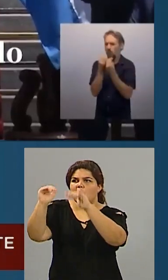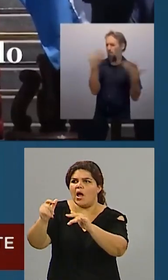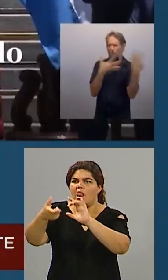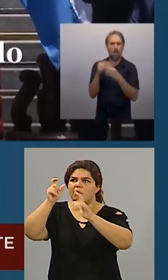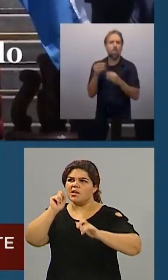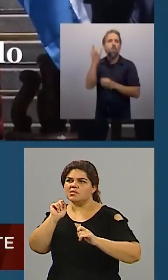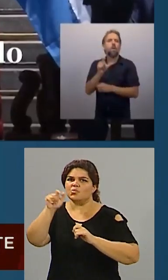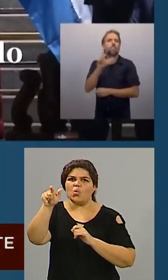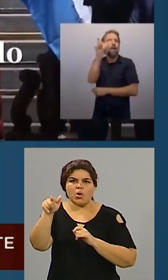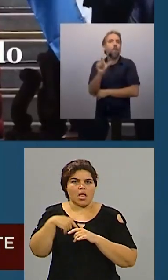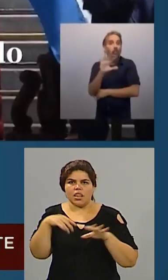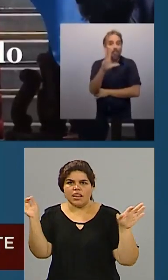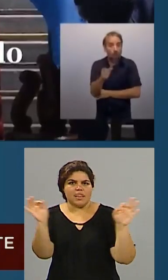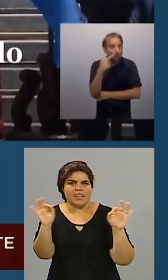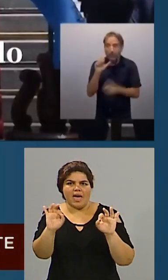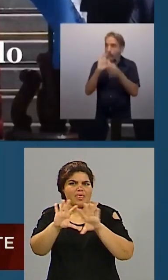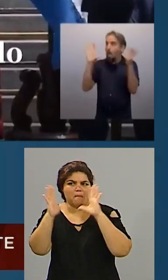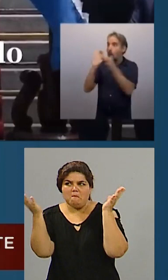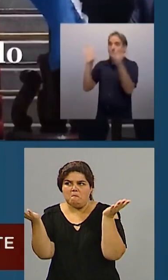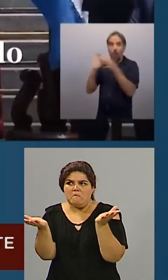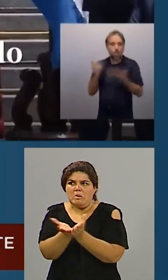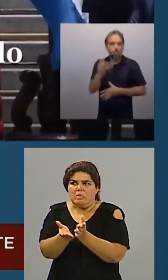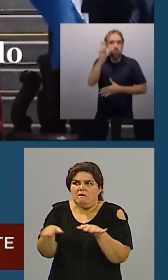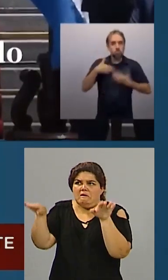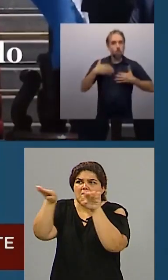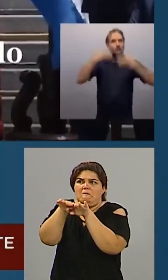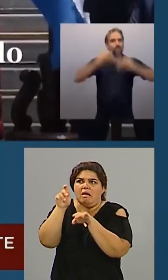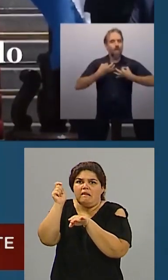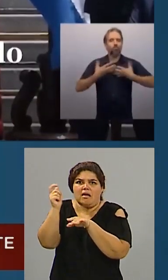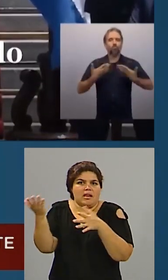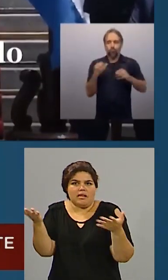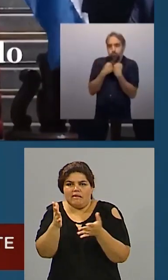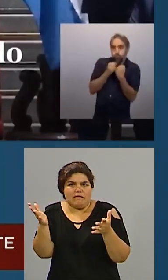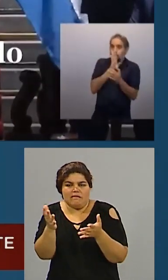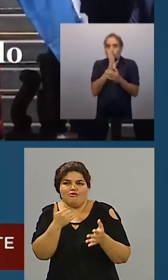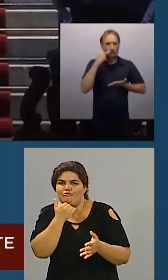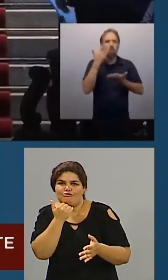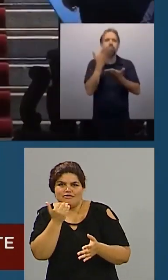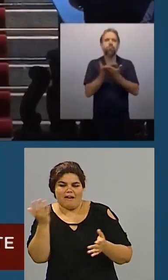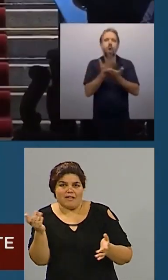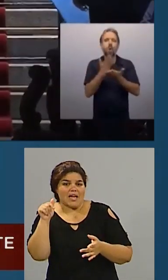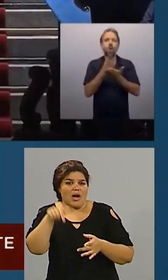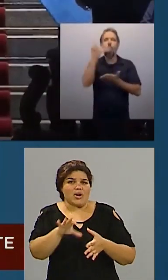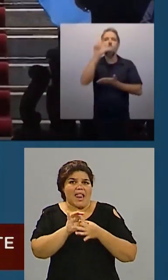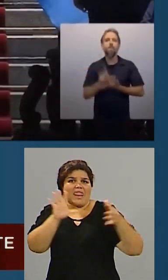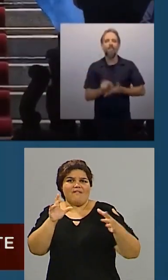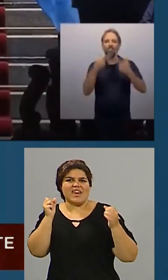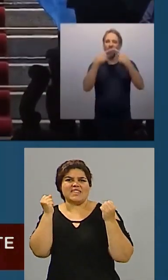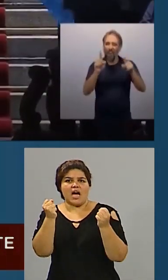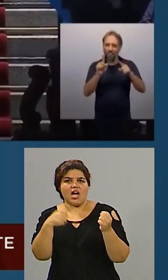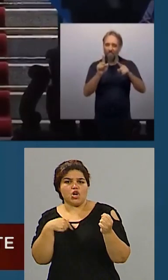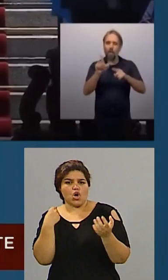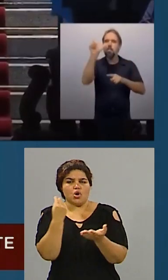mundo que llega al poder, así que no sabemos la profundidad de las medidas que pueda tomar y